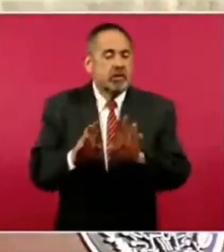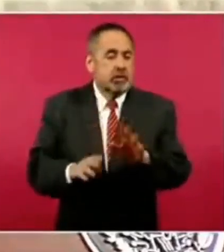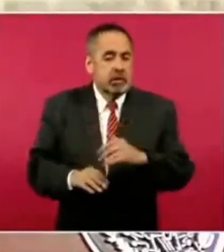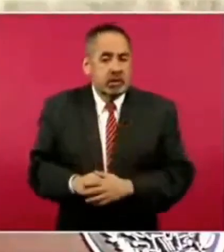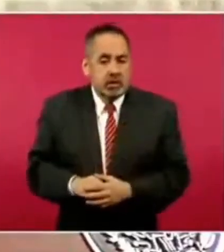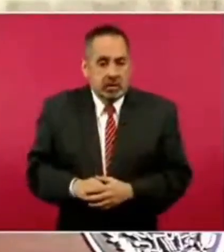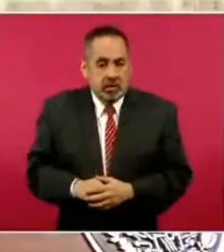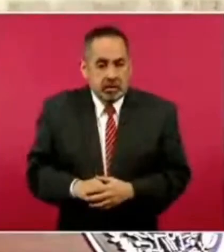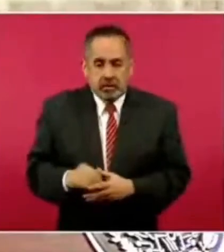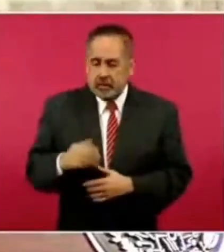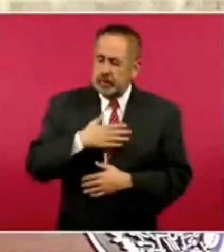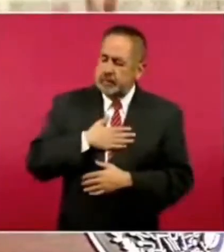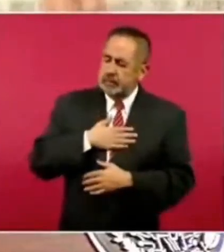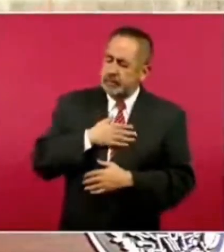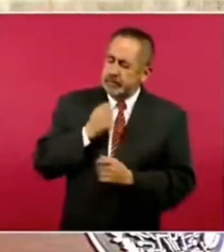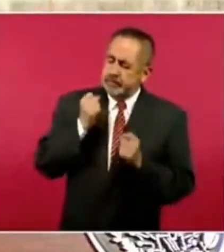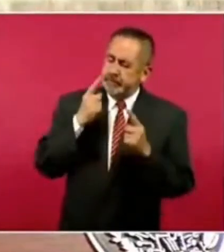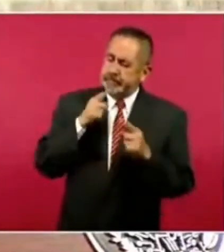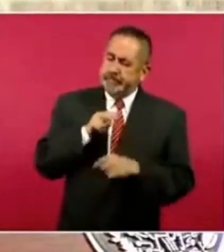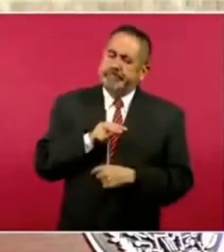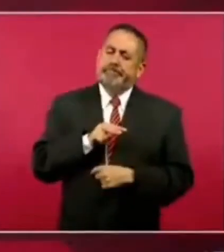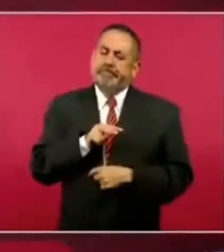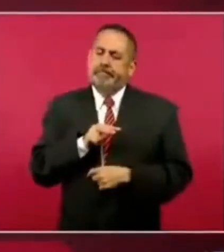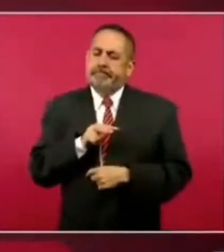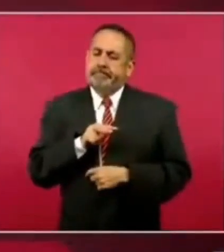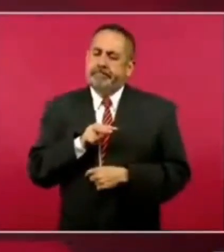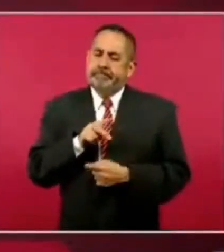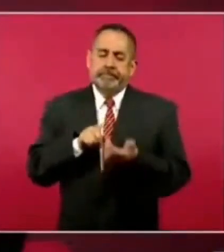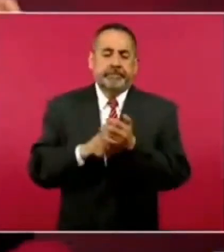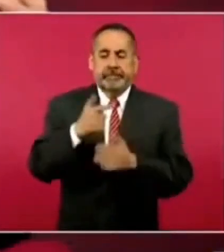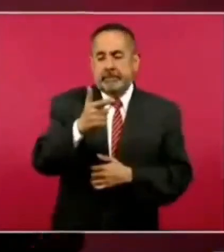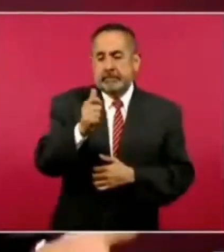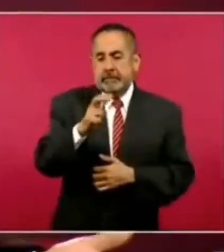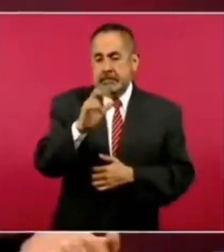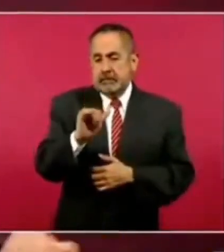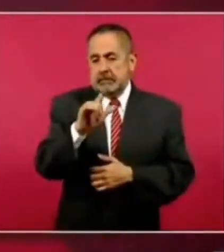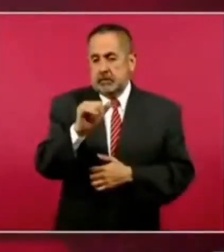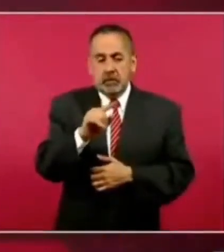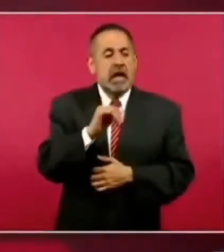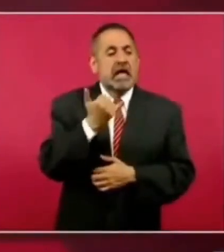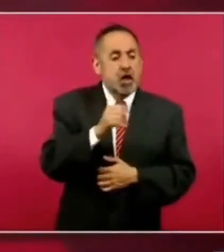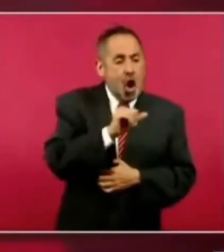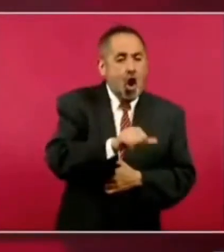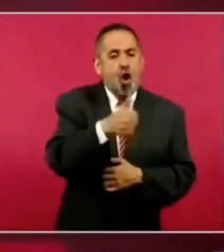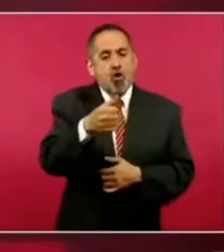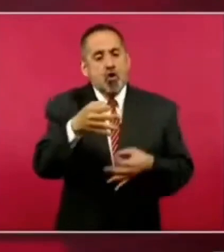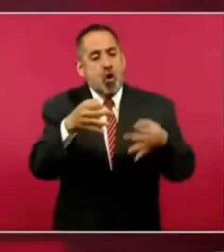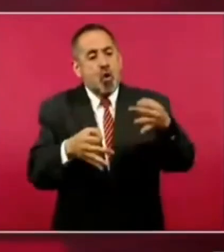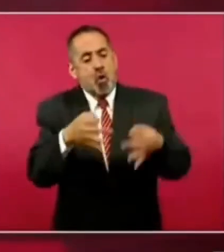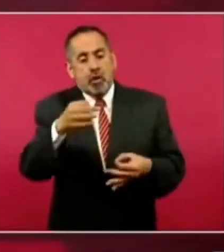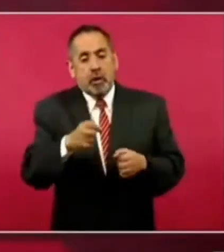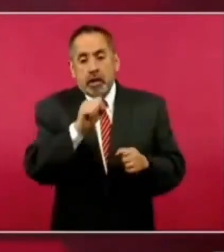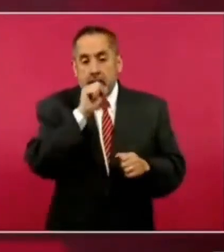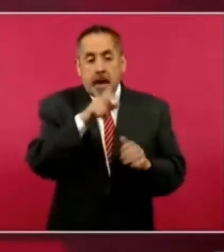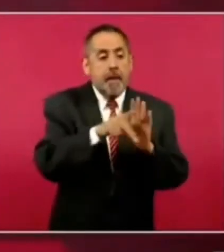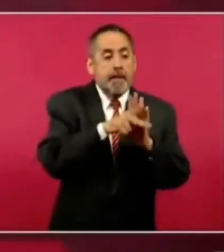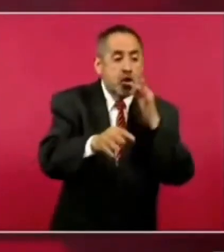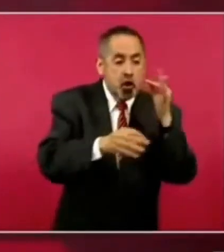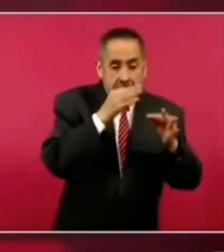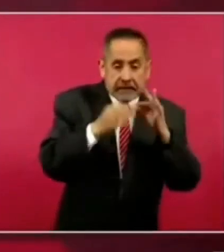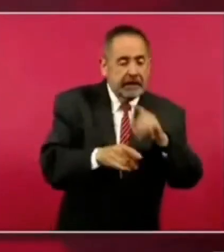me llama mucho la atención, y no solo el caso de García Luna, sino de otros casos, de periodistas, por